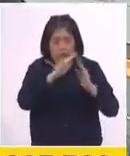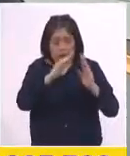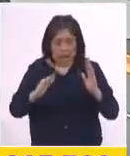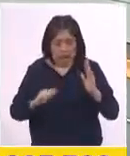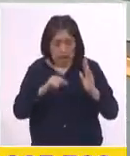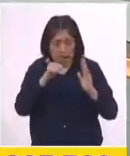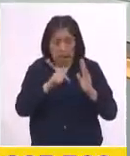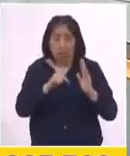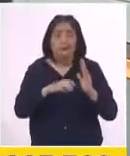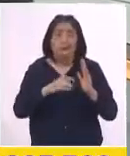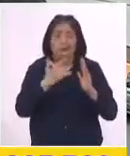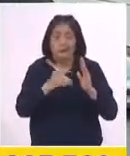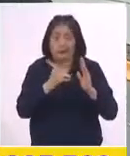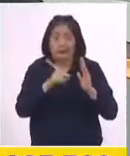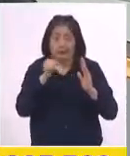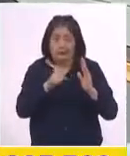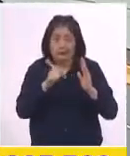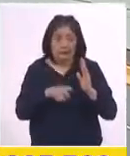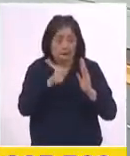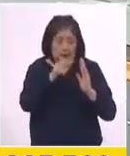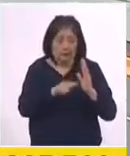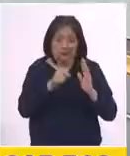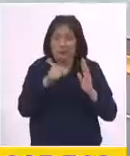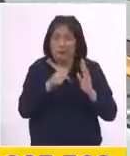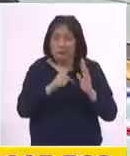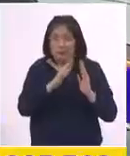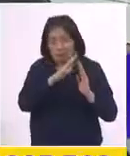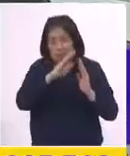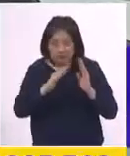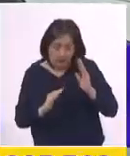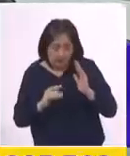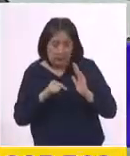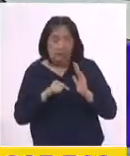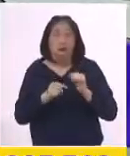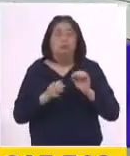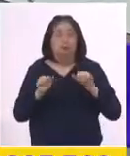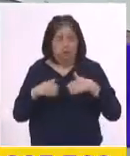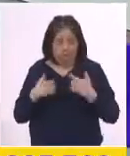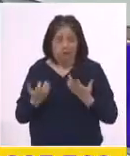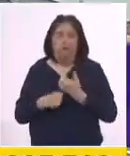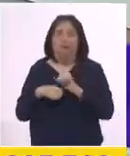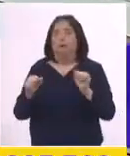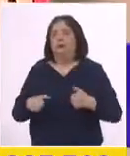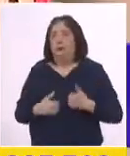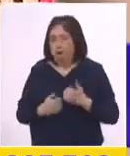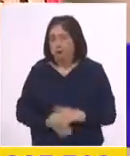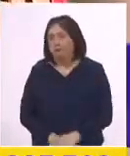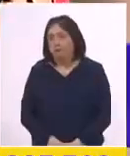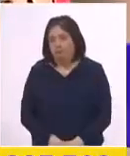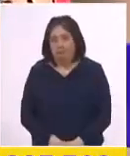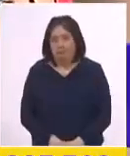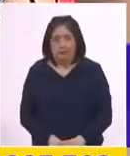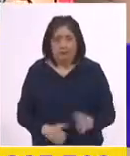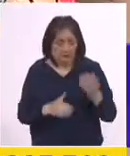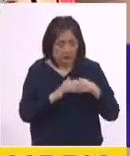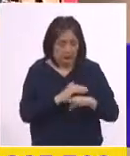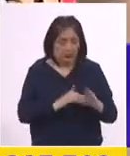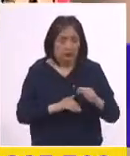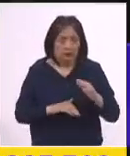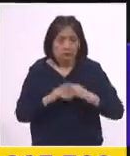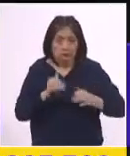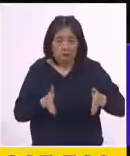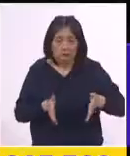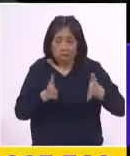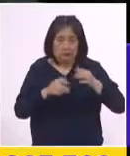permitir que a la persona que se encuentra en el interior de la vivienda colapsada, de alguna manera pueda salvar la vida, ¿no? Ingresamos a un departamento